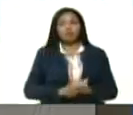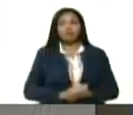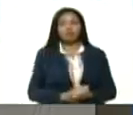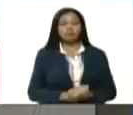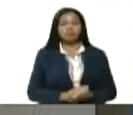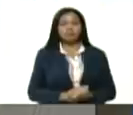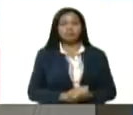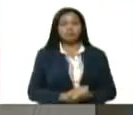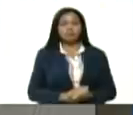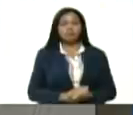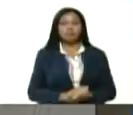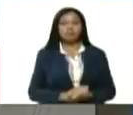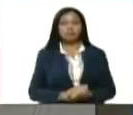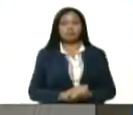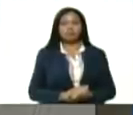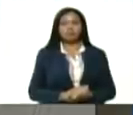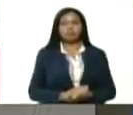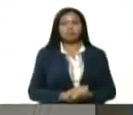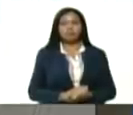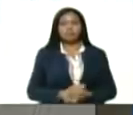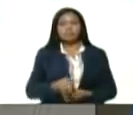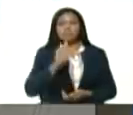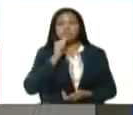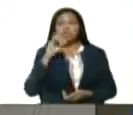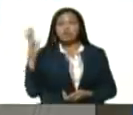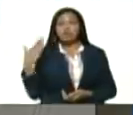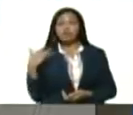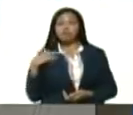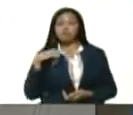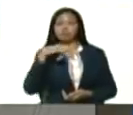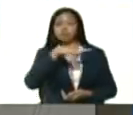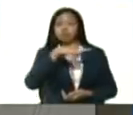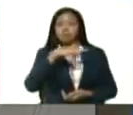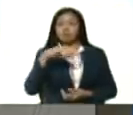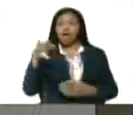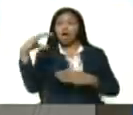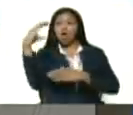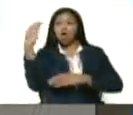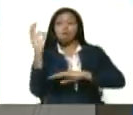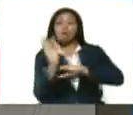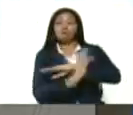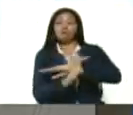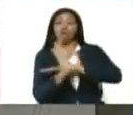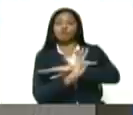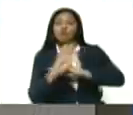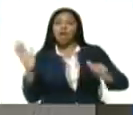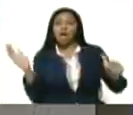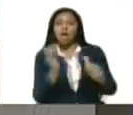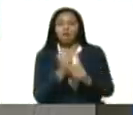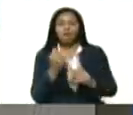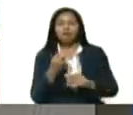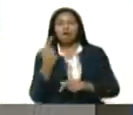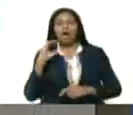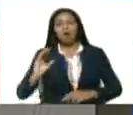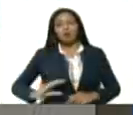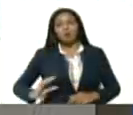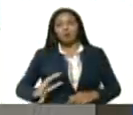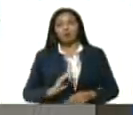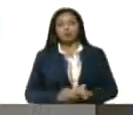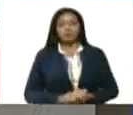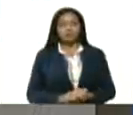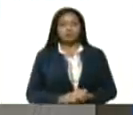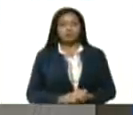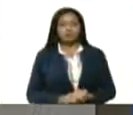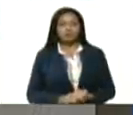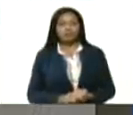quien es la persona que venía entrando a Venezuela procedente de Cúcuta, de Colombia, y en ese